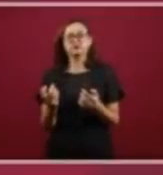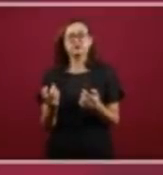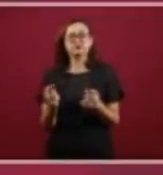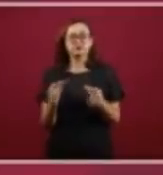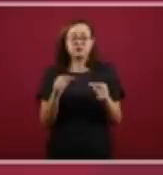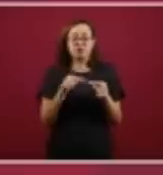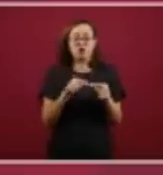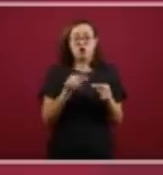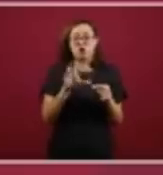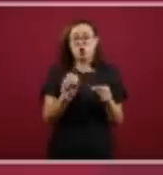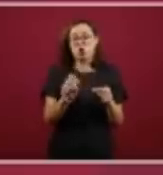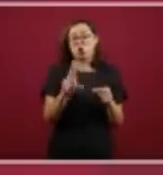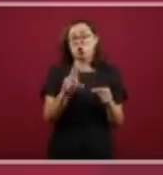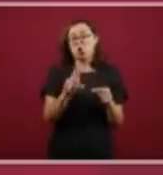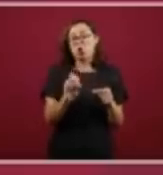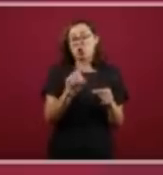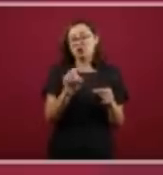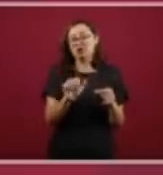Corozal,